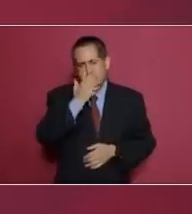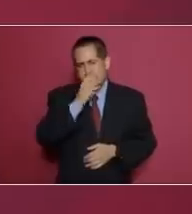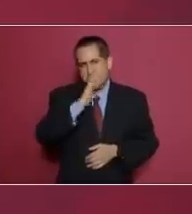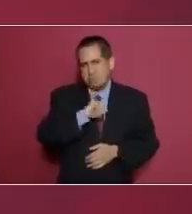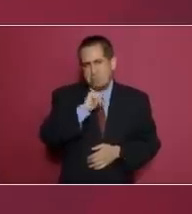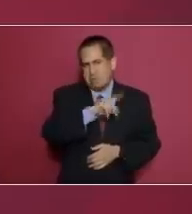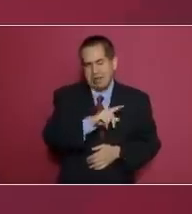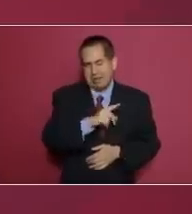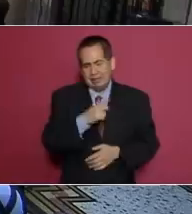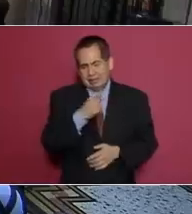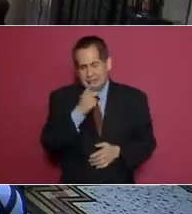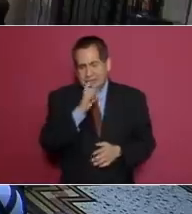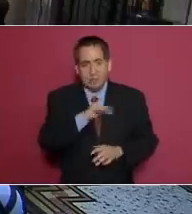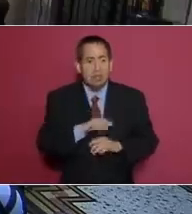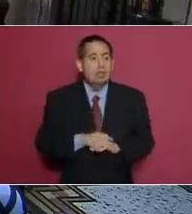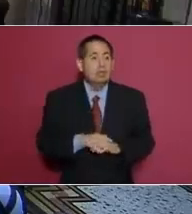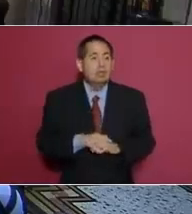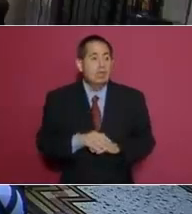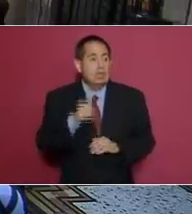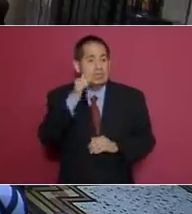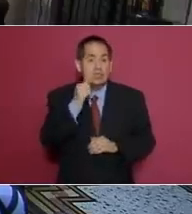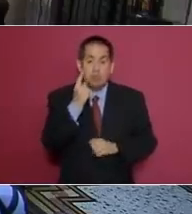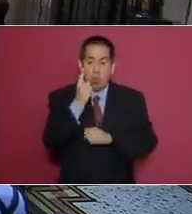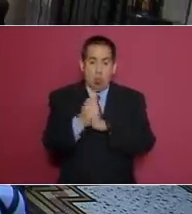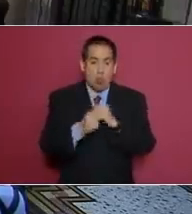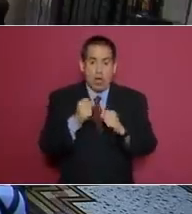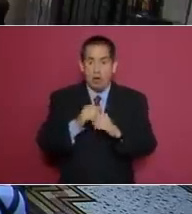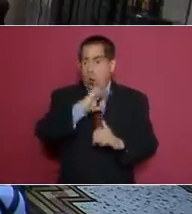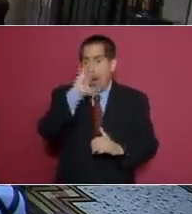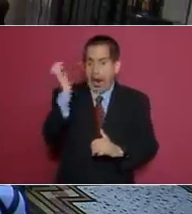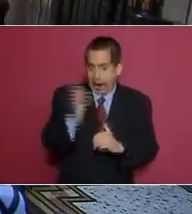de que cada final de año